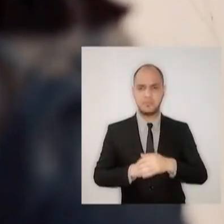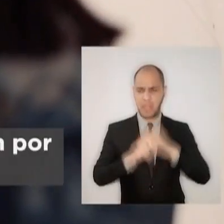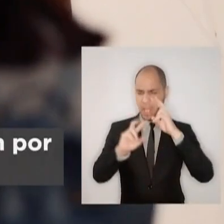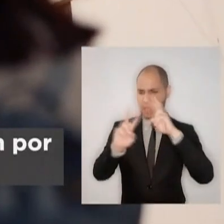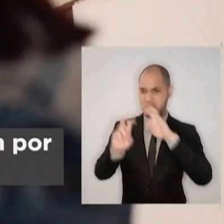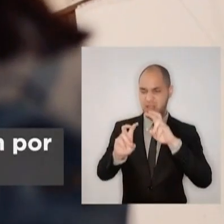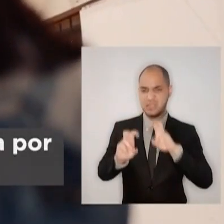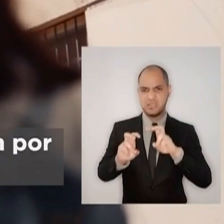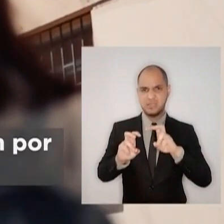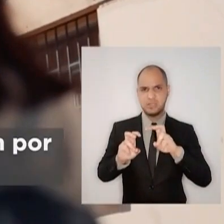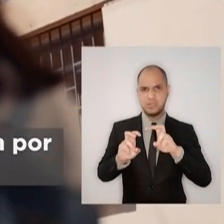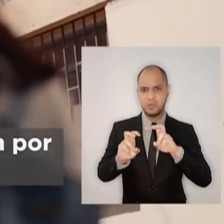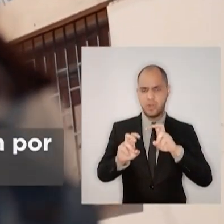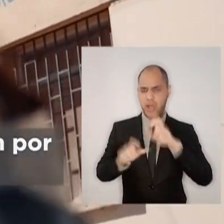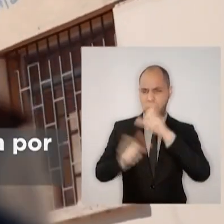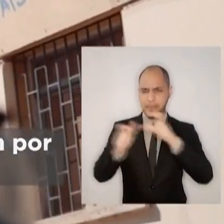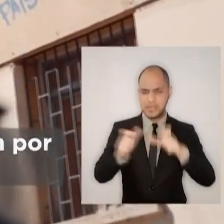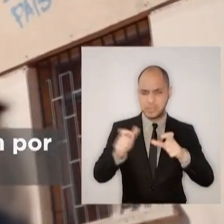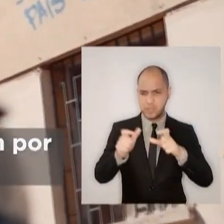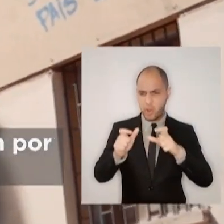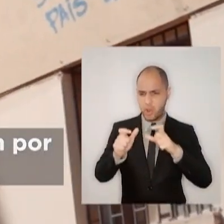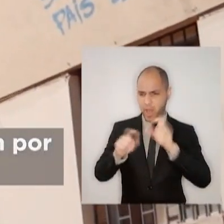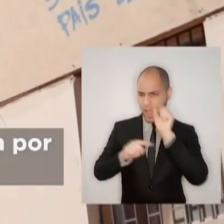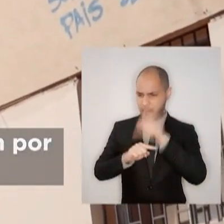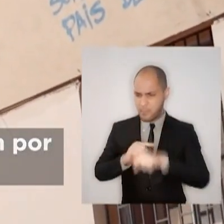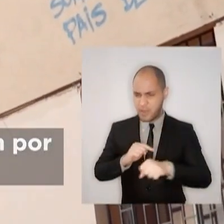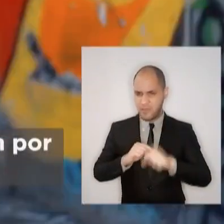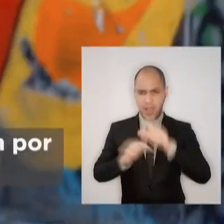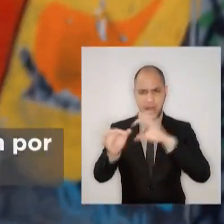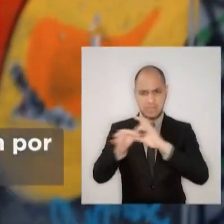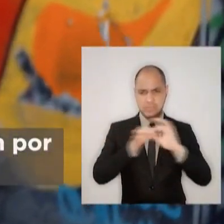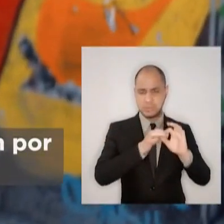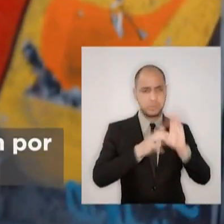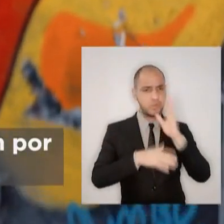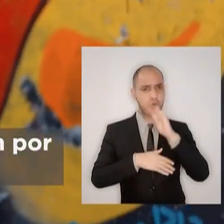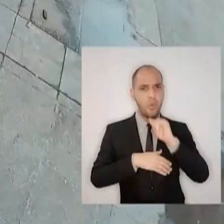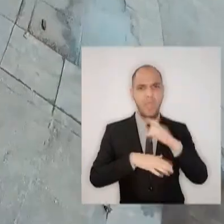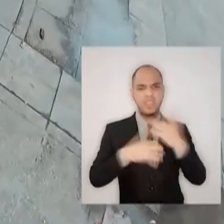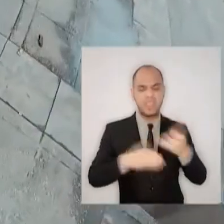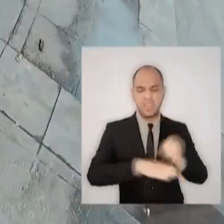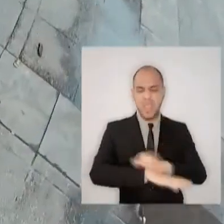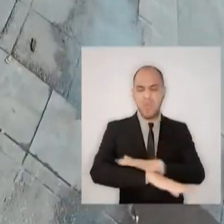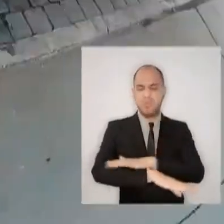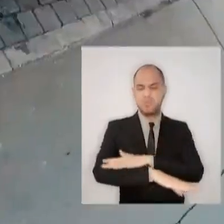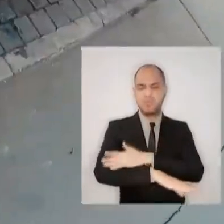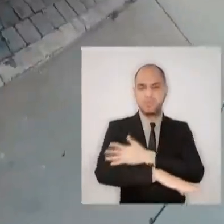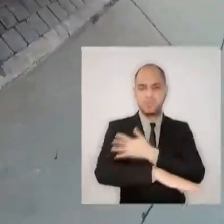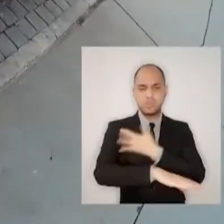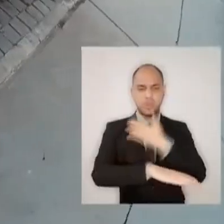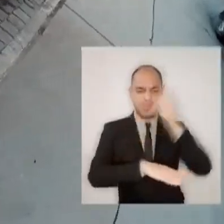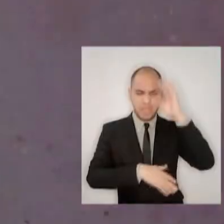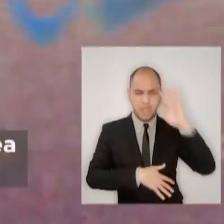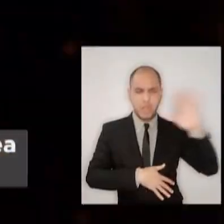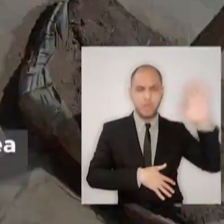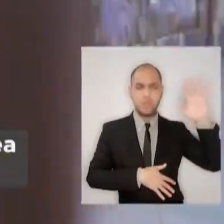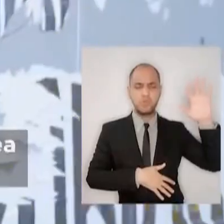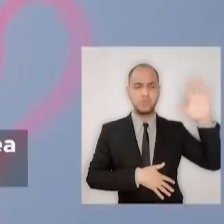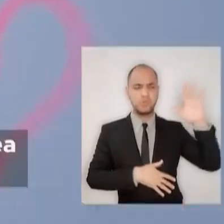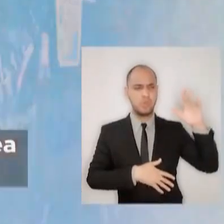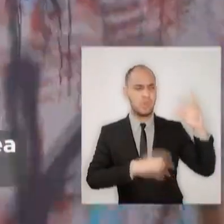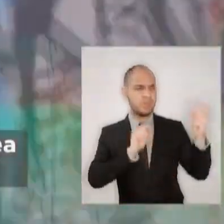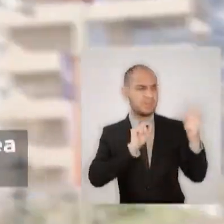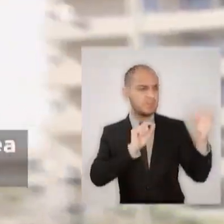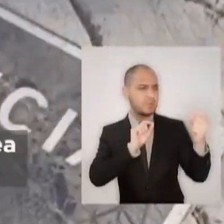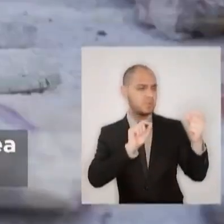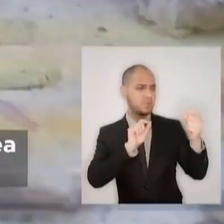historia. Y si analizo objetivamente, las personas que están por el apruebo no tienen una razón, lo que tienen es una emoción,